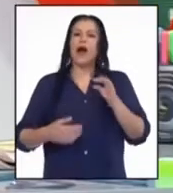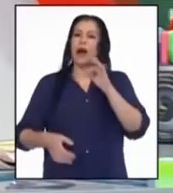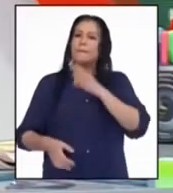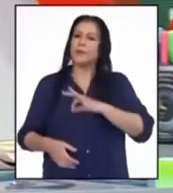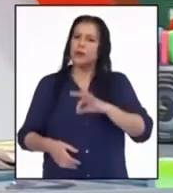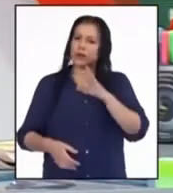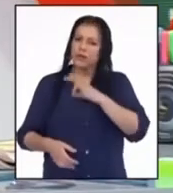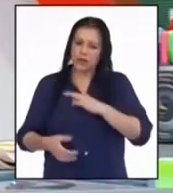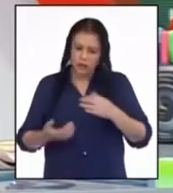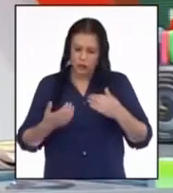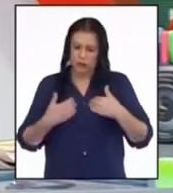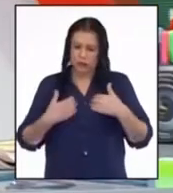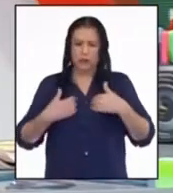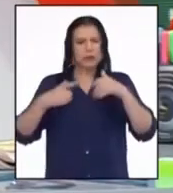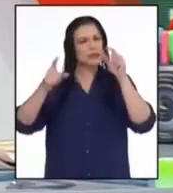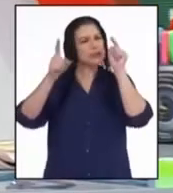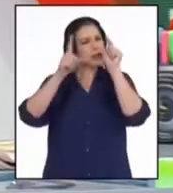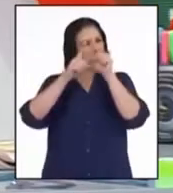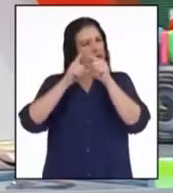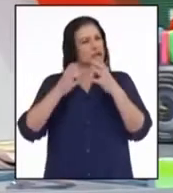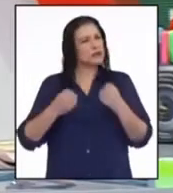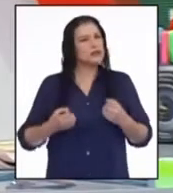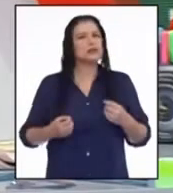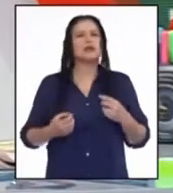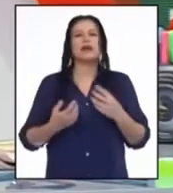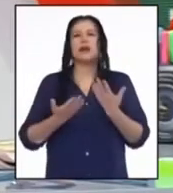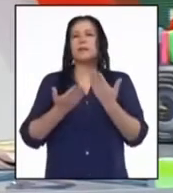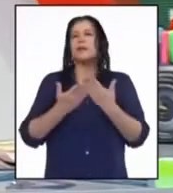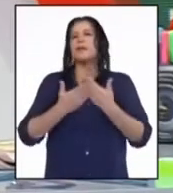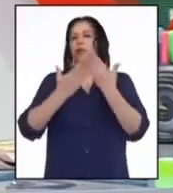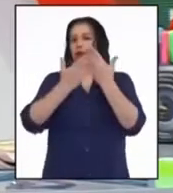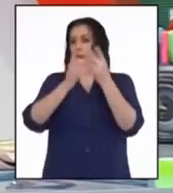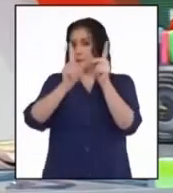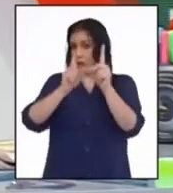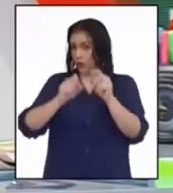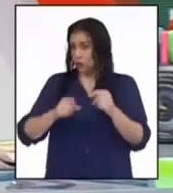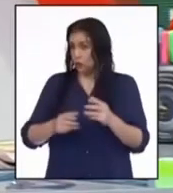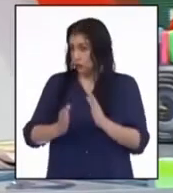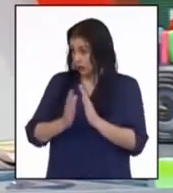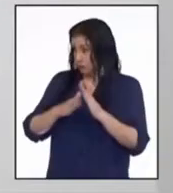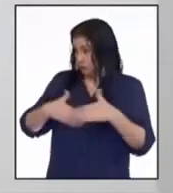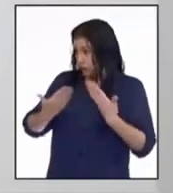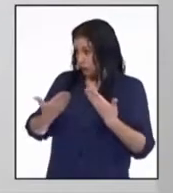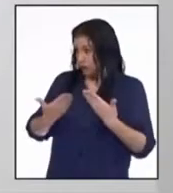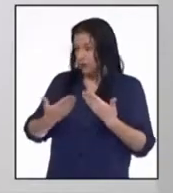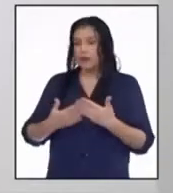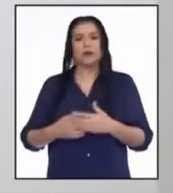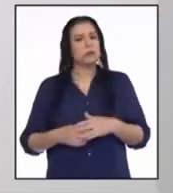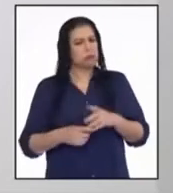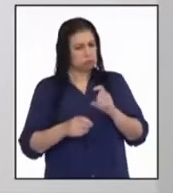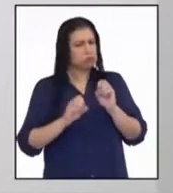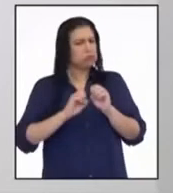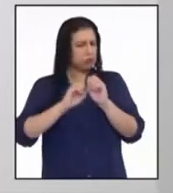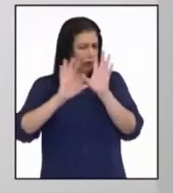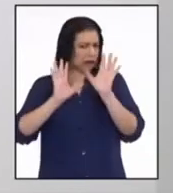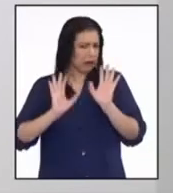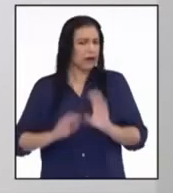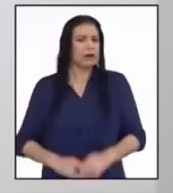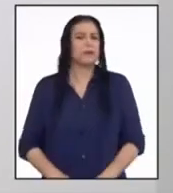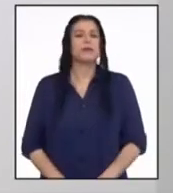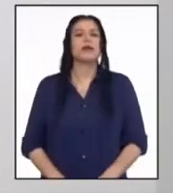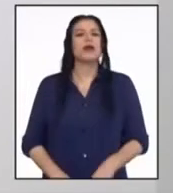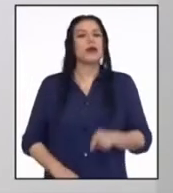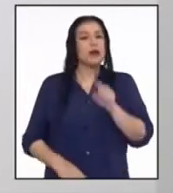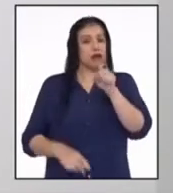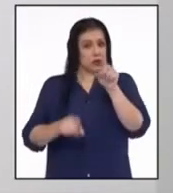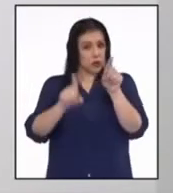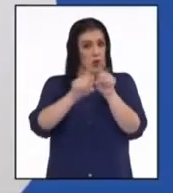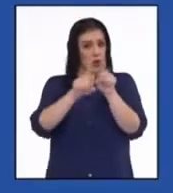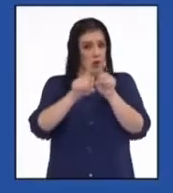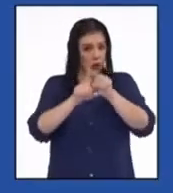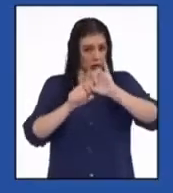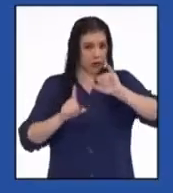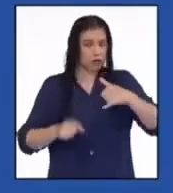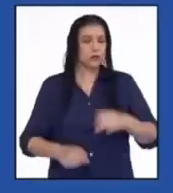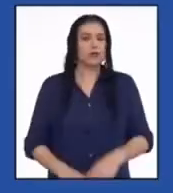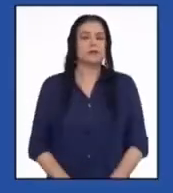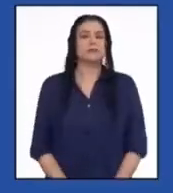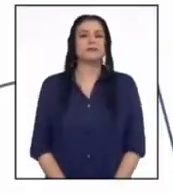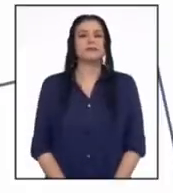Aprovechando que tenemos este reto, yo quisiera proponer preguntas. ¿Me lo permite, profesora? Por supuesto, Stephanie. Y tú también,